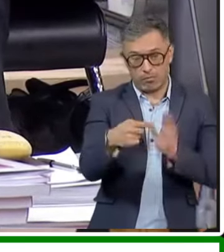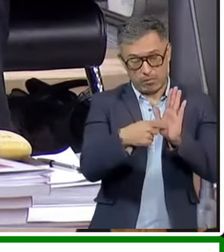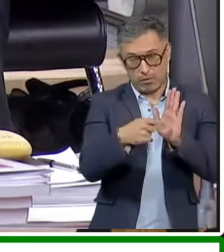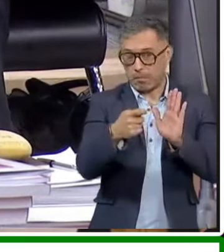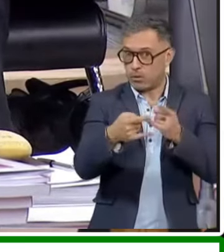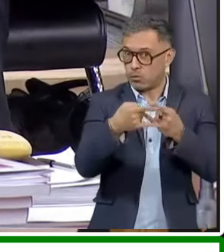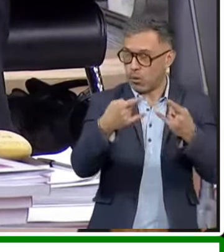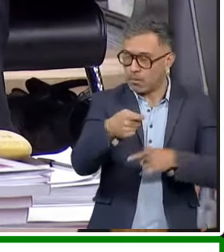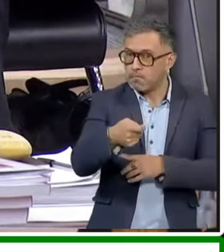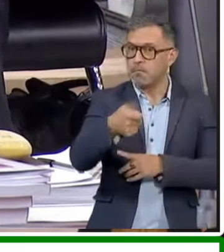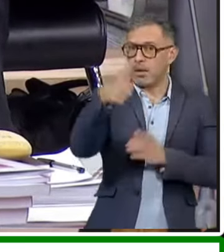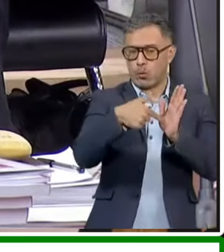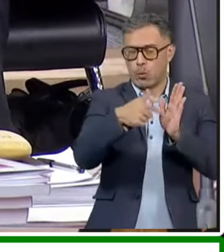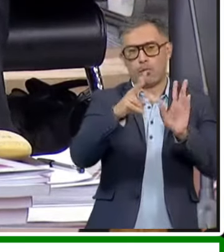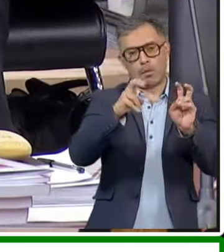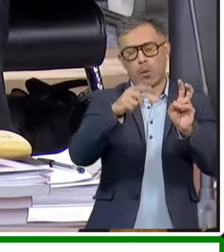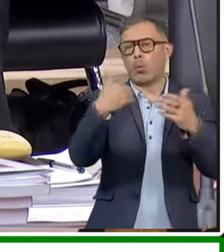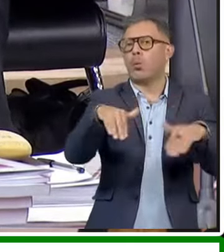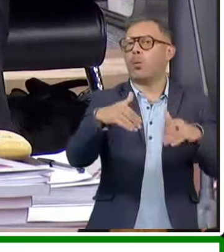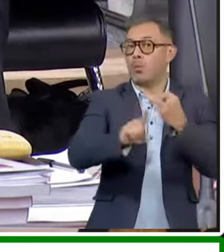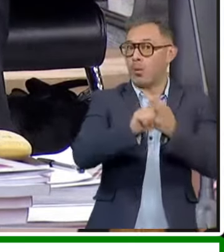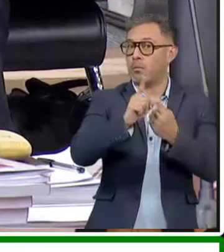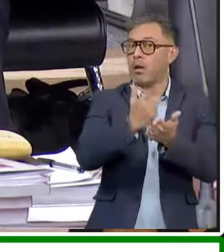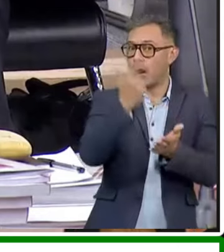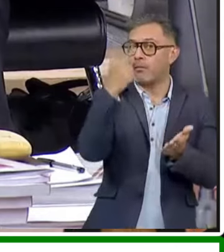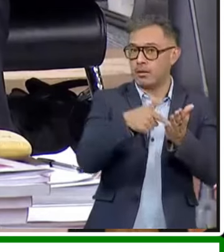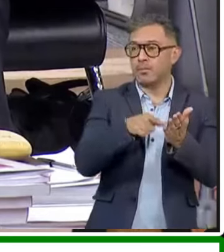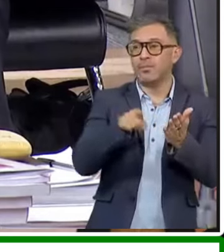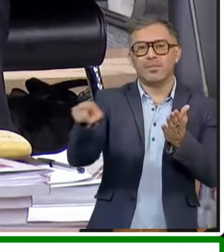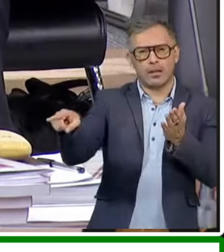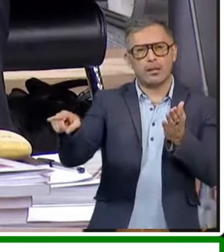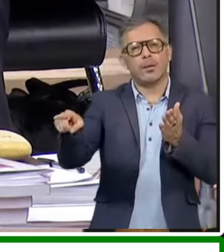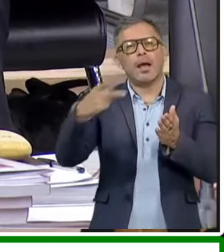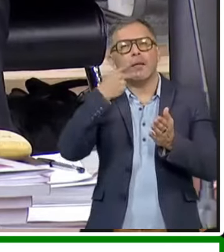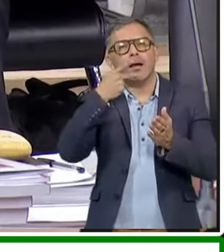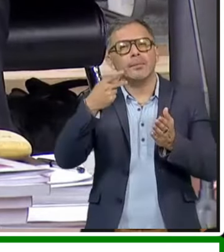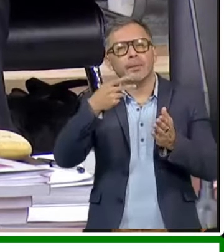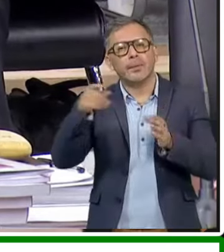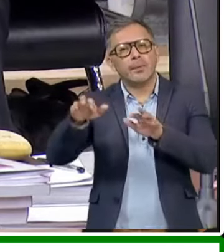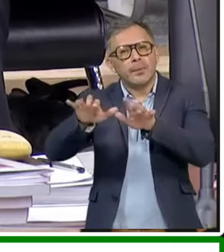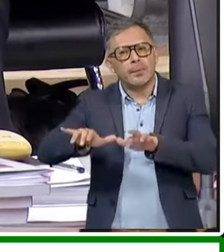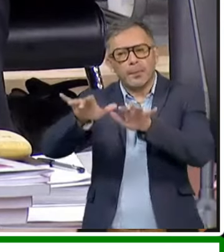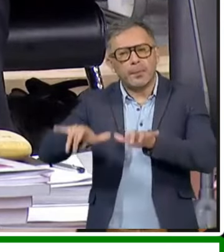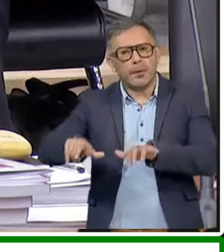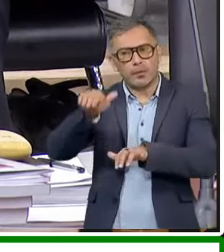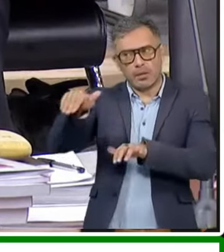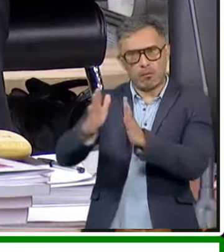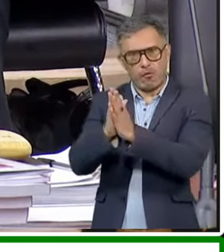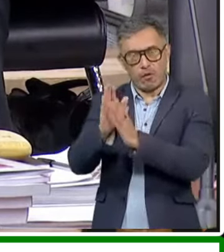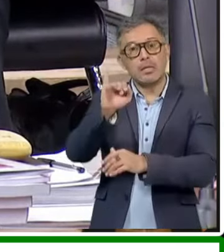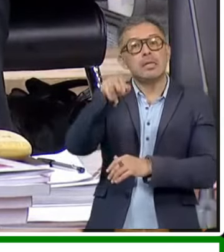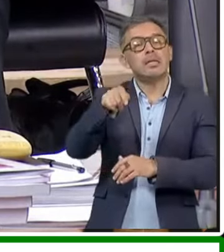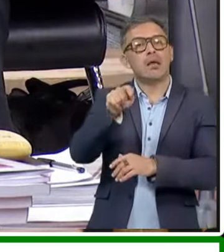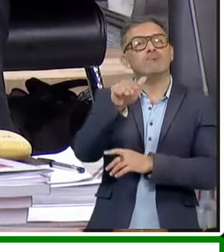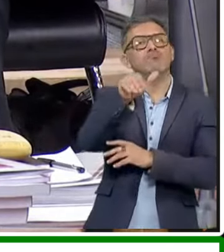grave. Y yo dije aquí muy claro, a la versión estenográfica me remito, de que le vamos a pedir al INE que